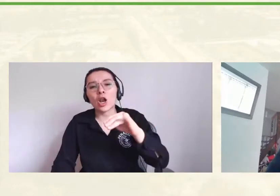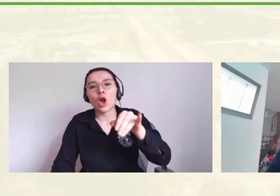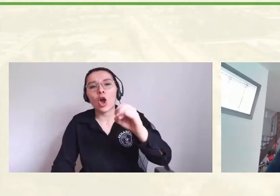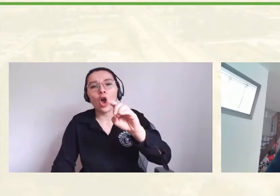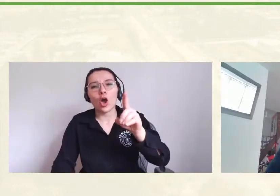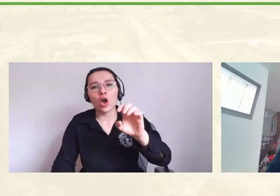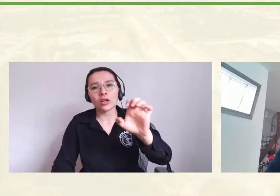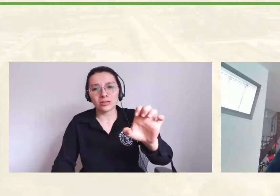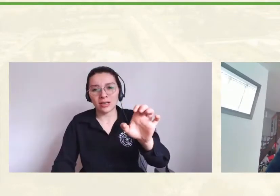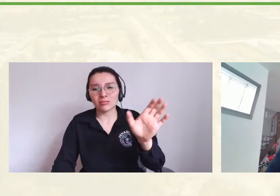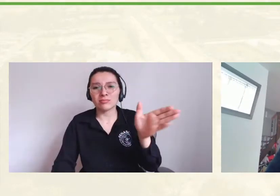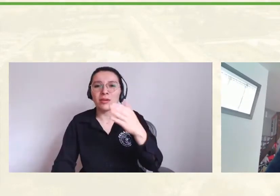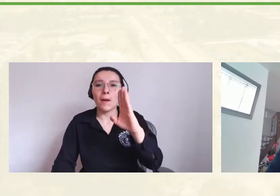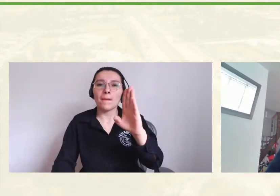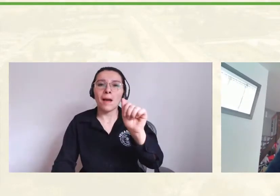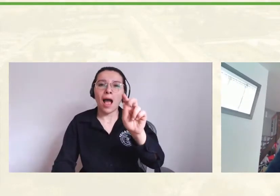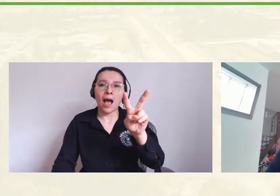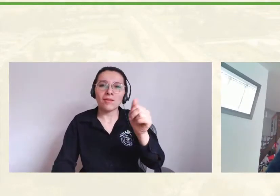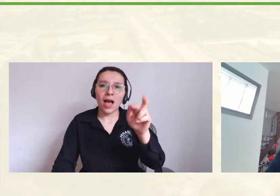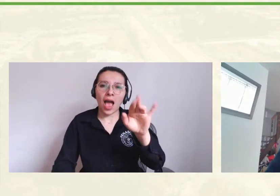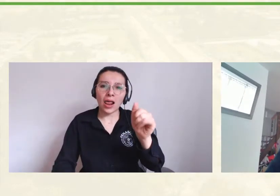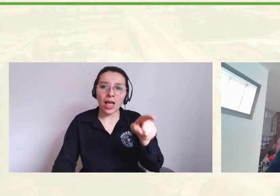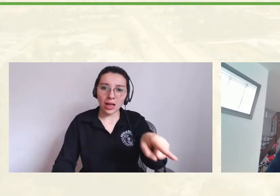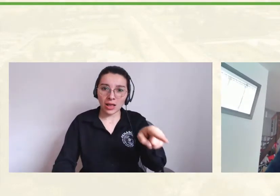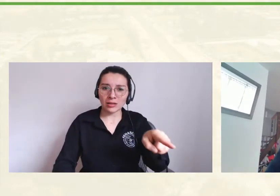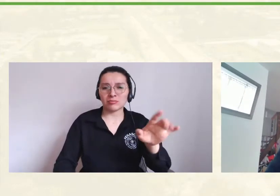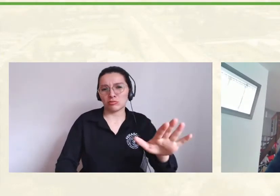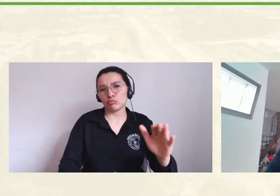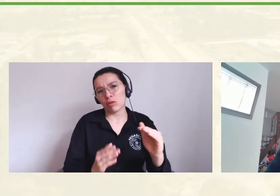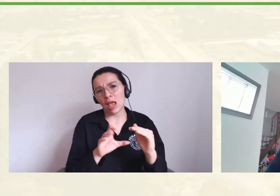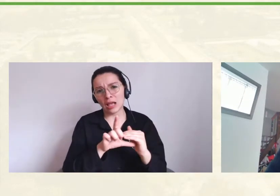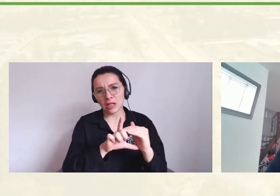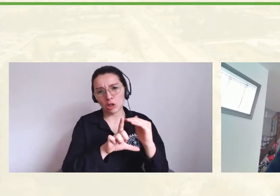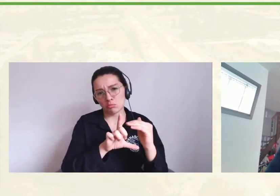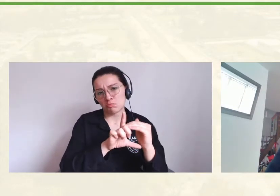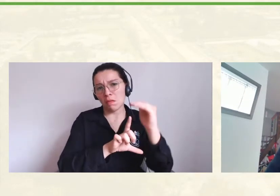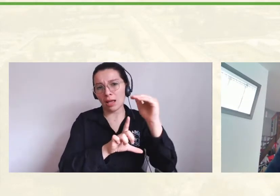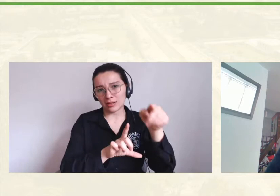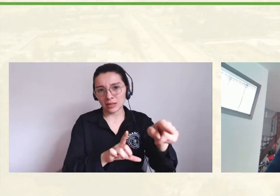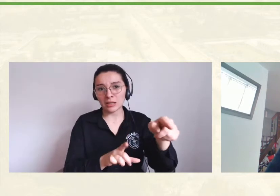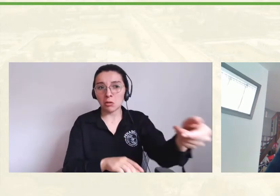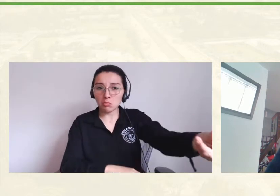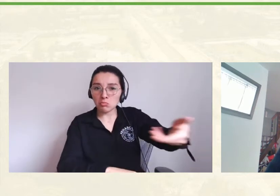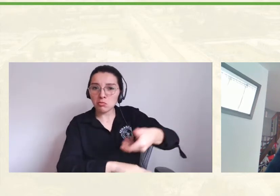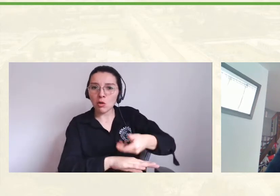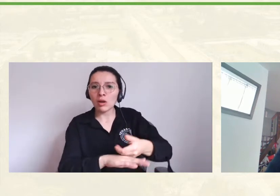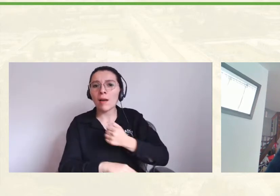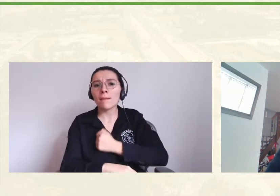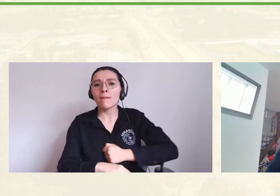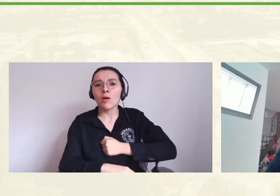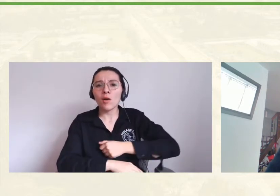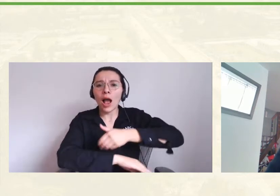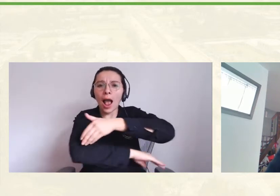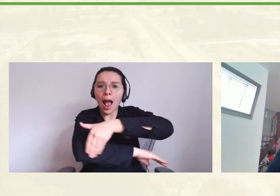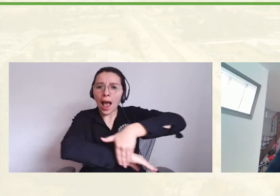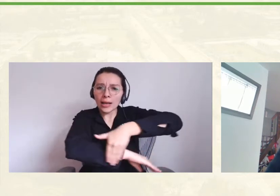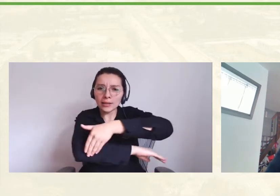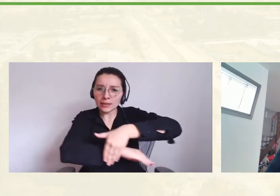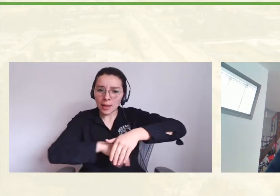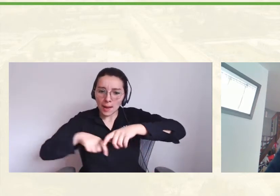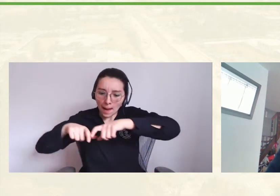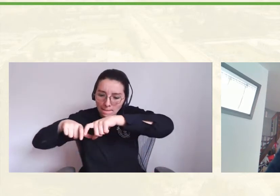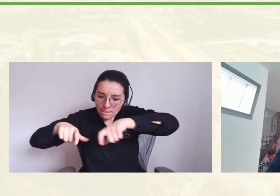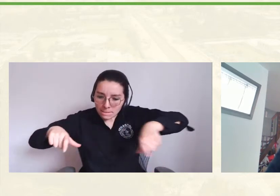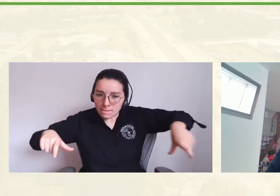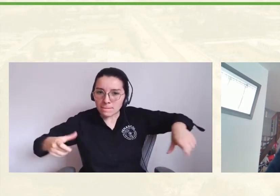más alto. Ellos propusieron que les hiciéramos las vías y los andenes. Esto fue con un pavimento articulado. El pavimento